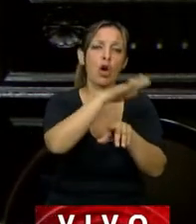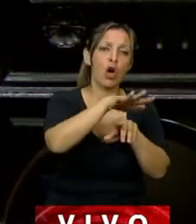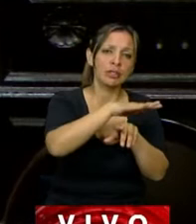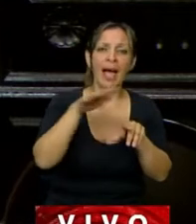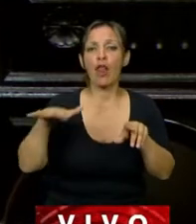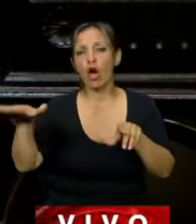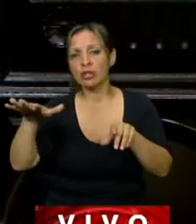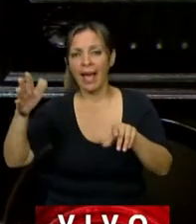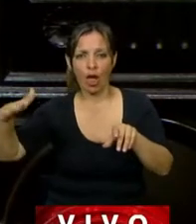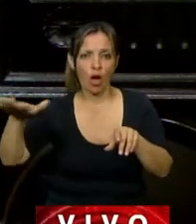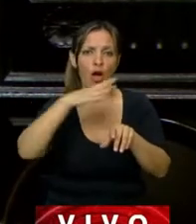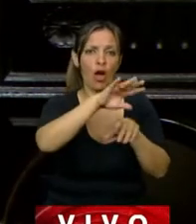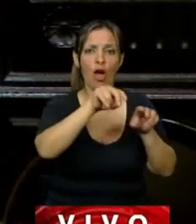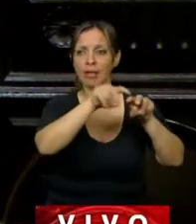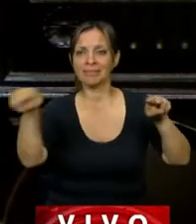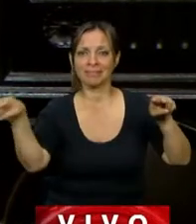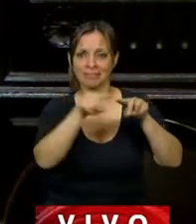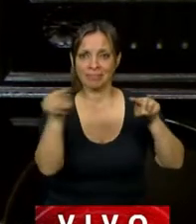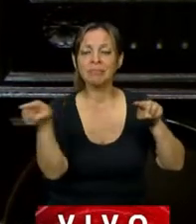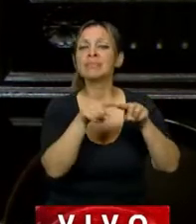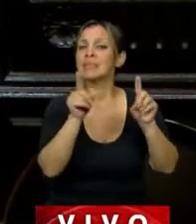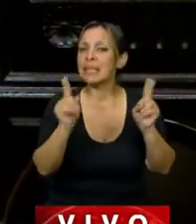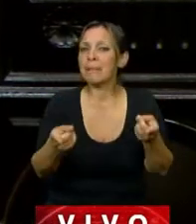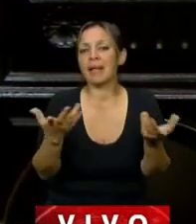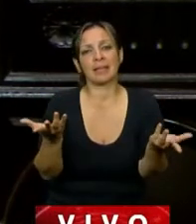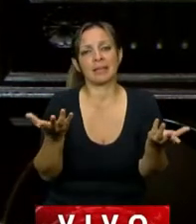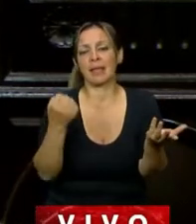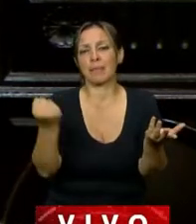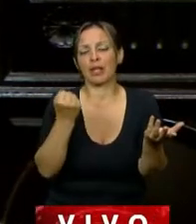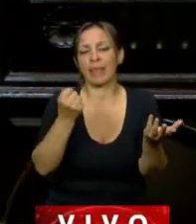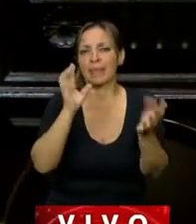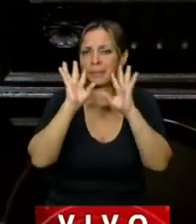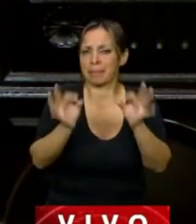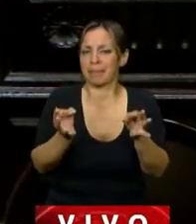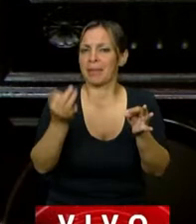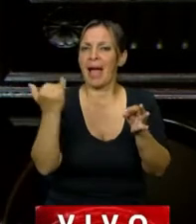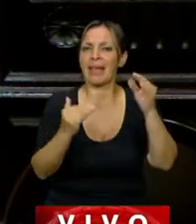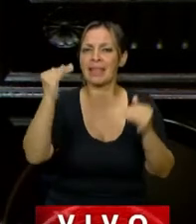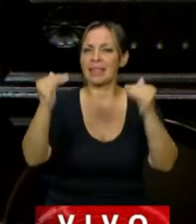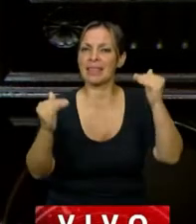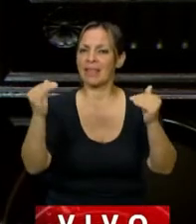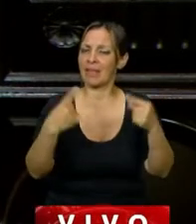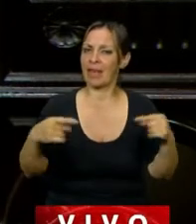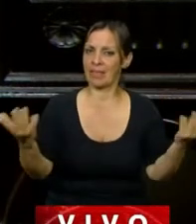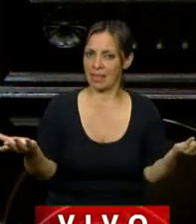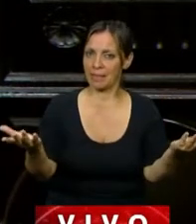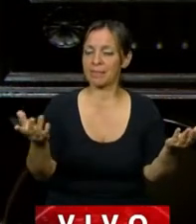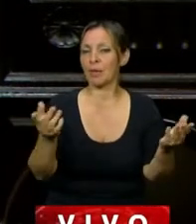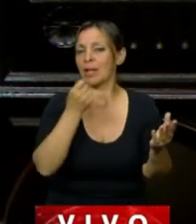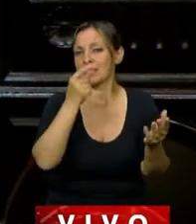Grande. No solo el reconocimiento de las asimetrías, no podrían ser desconocidas, sería intentar tapar el